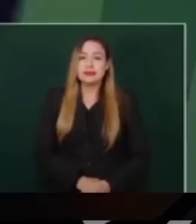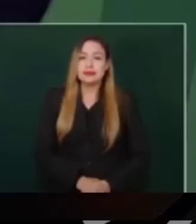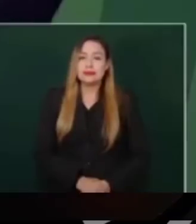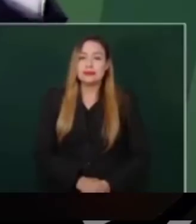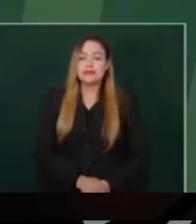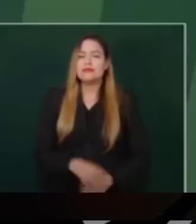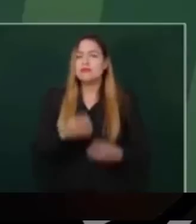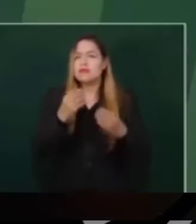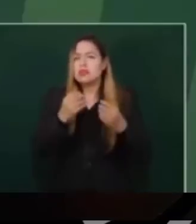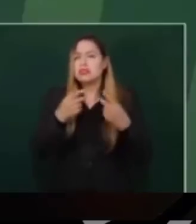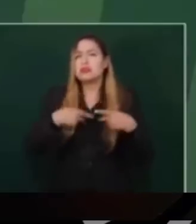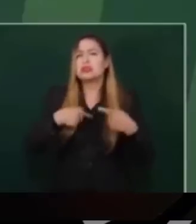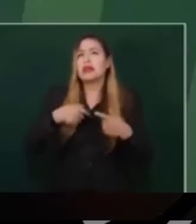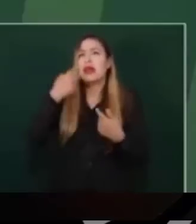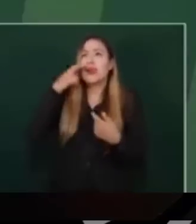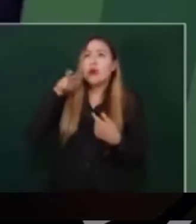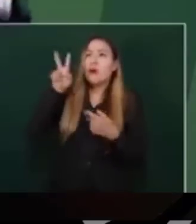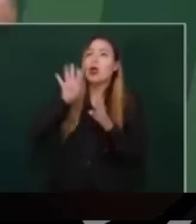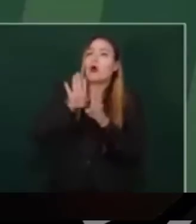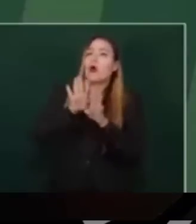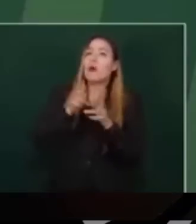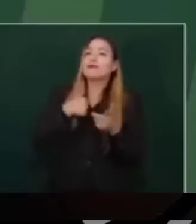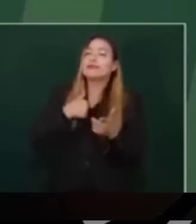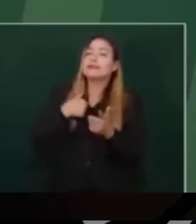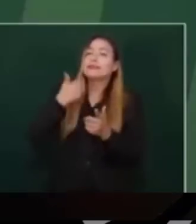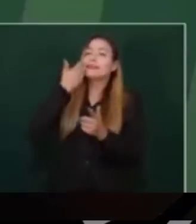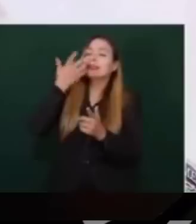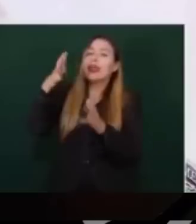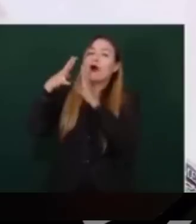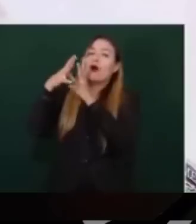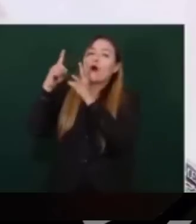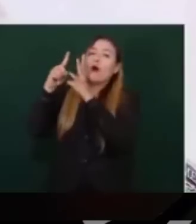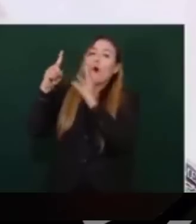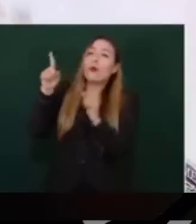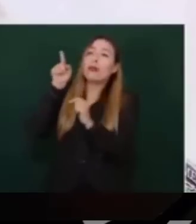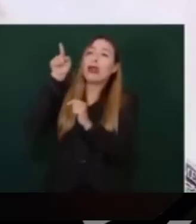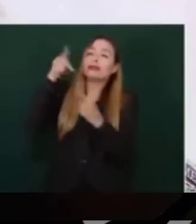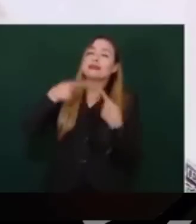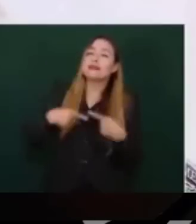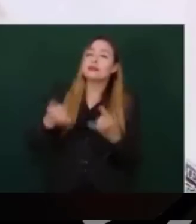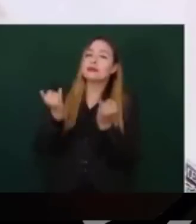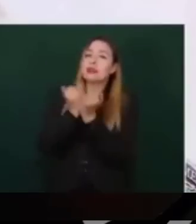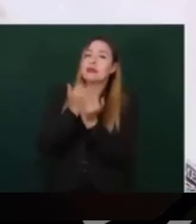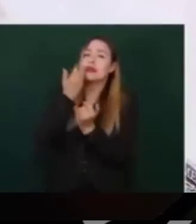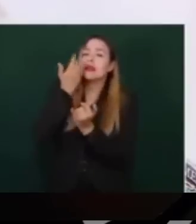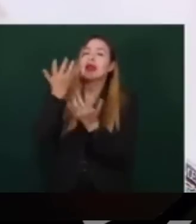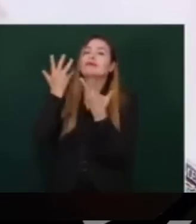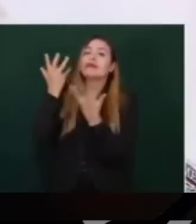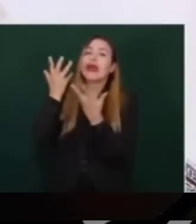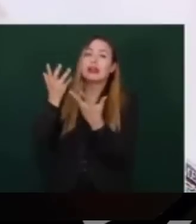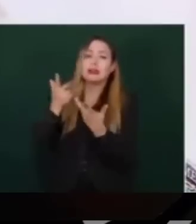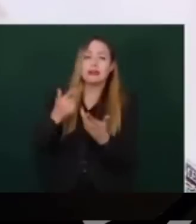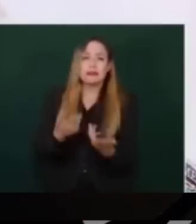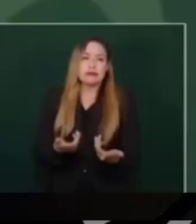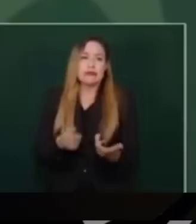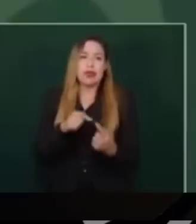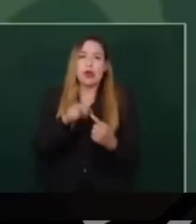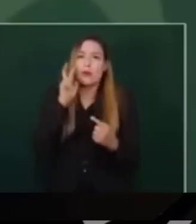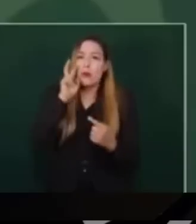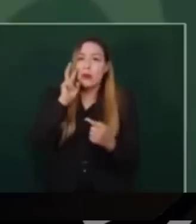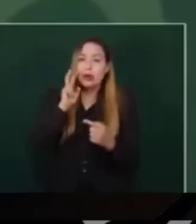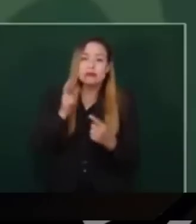seguir ese ejemplo, es una forma de vida, es un pensamiento, pues también están enojados.